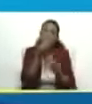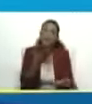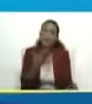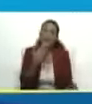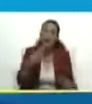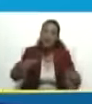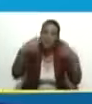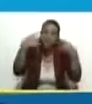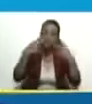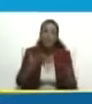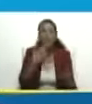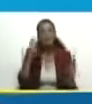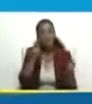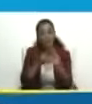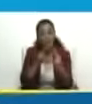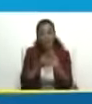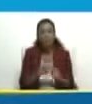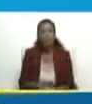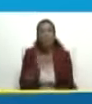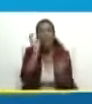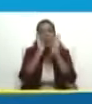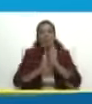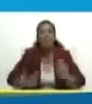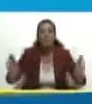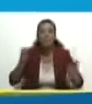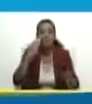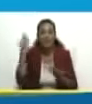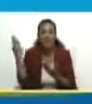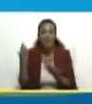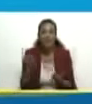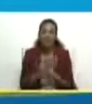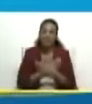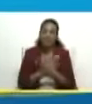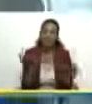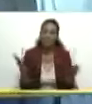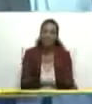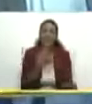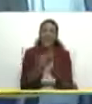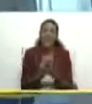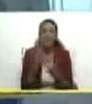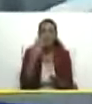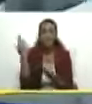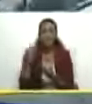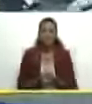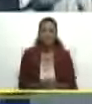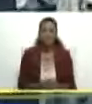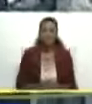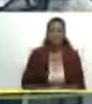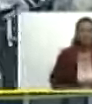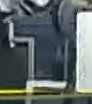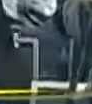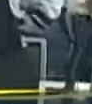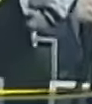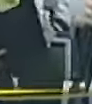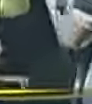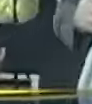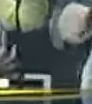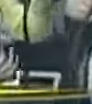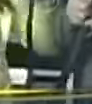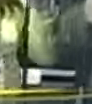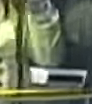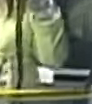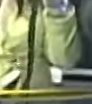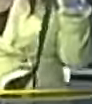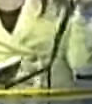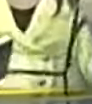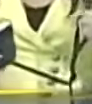gracias. Nos vemos pronto, pues. Que Dios bendiga a todo el pueblo de Venezuela. Muchas gracias. Allí tenían las declaraciones del presidente de